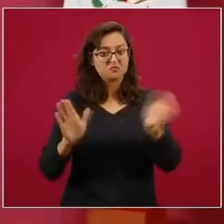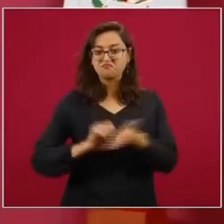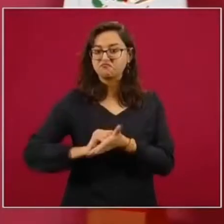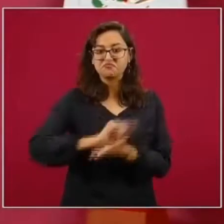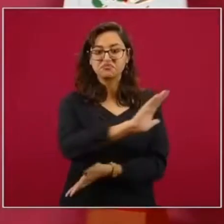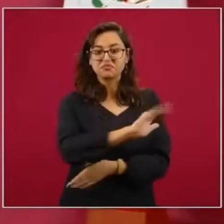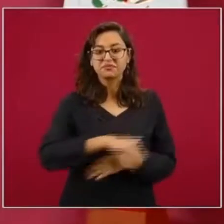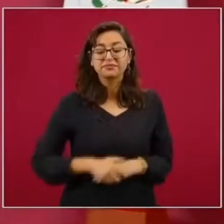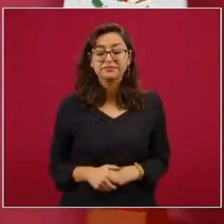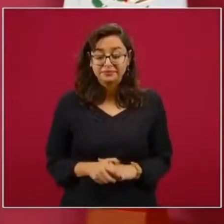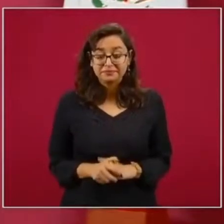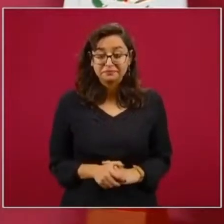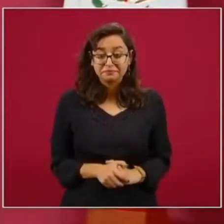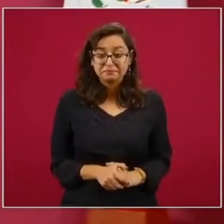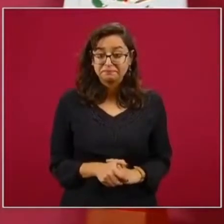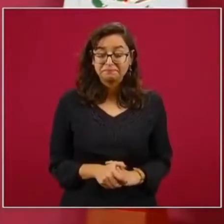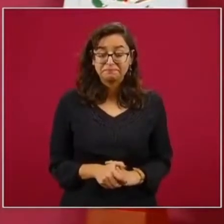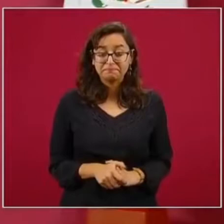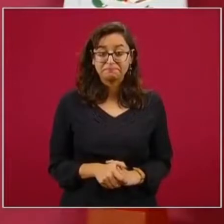funcionario.